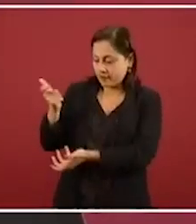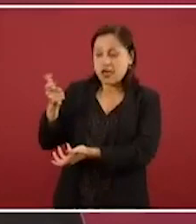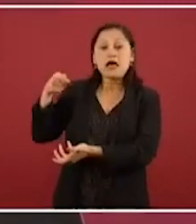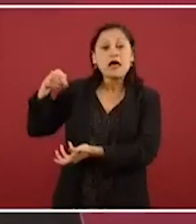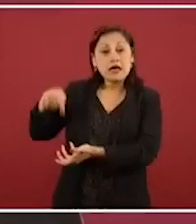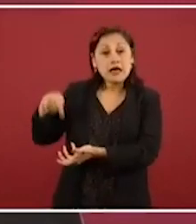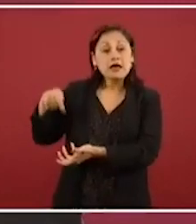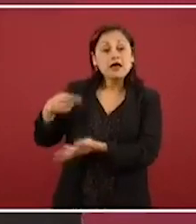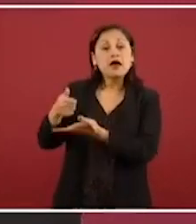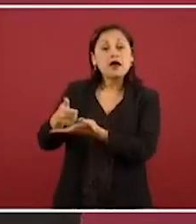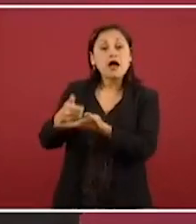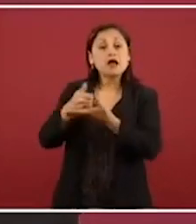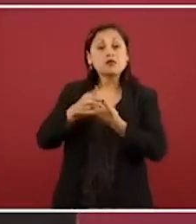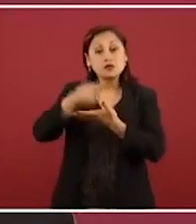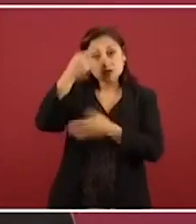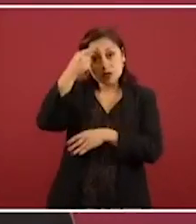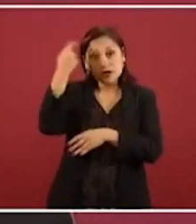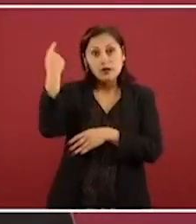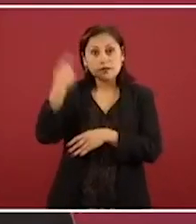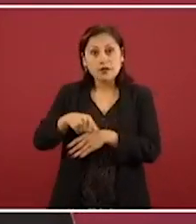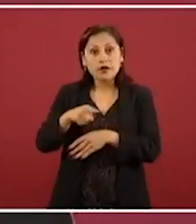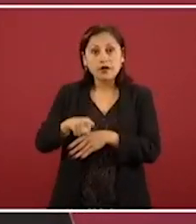no aumentar la deuda.